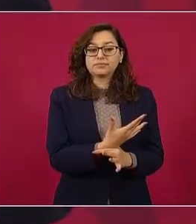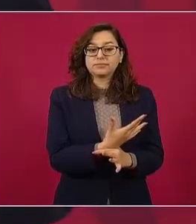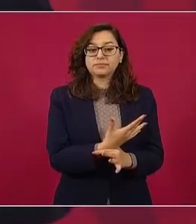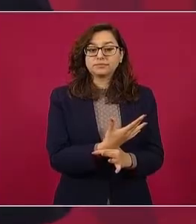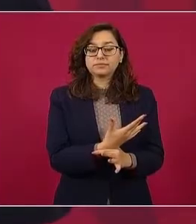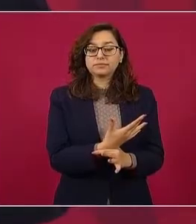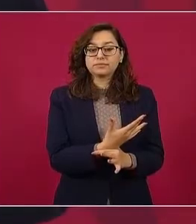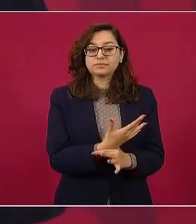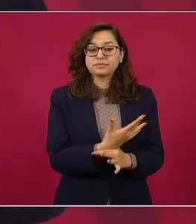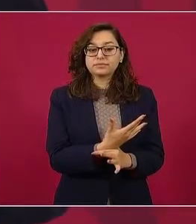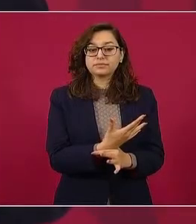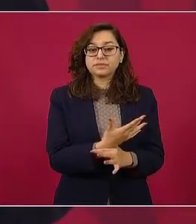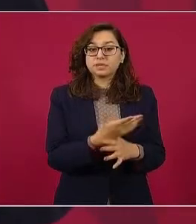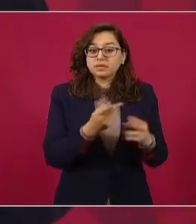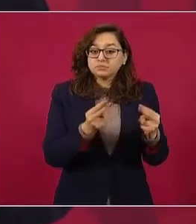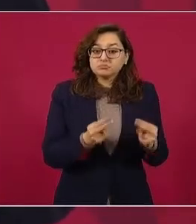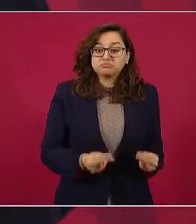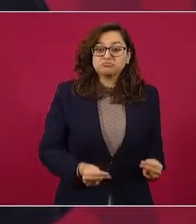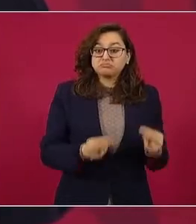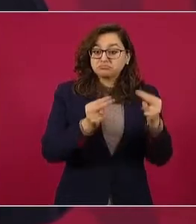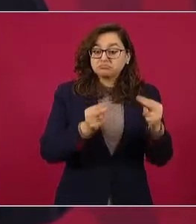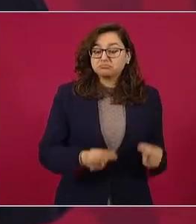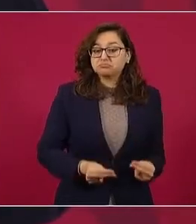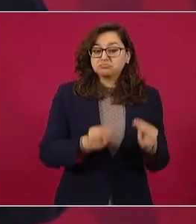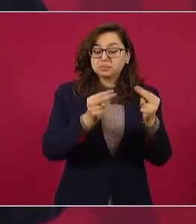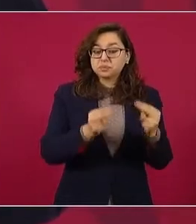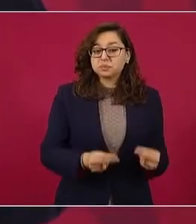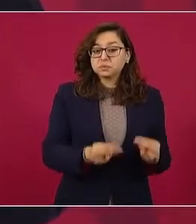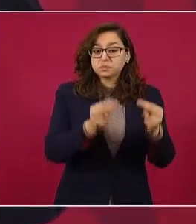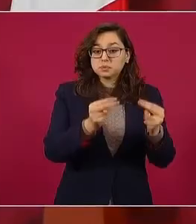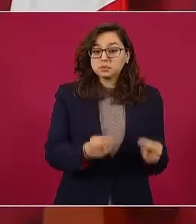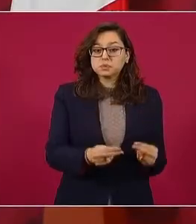se dedican a los negocios